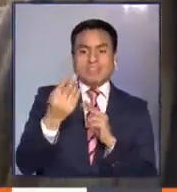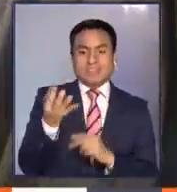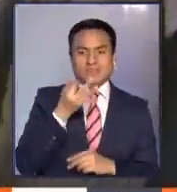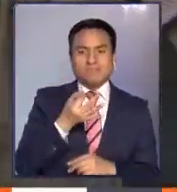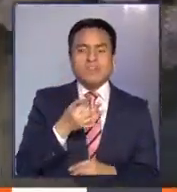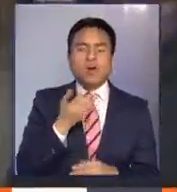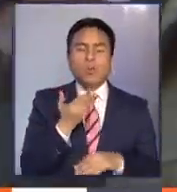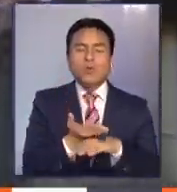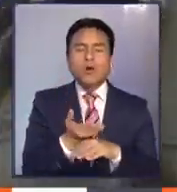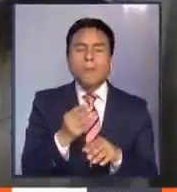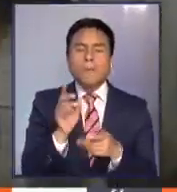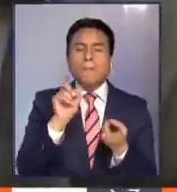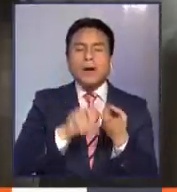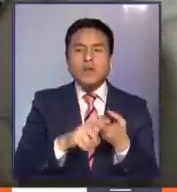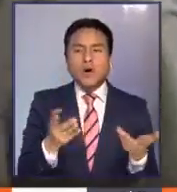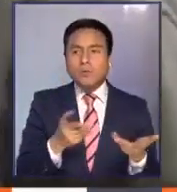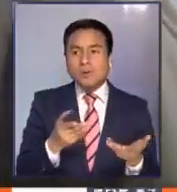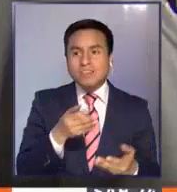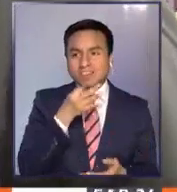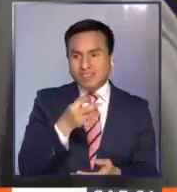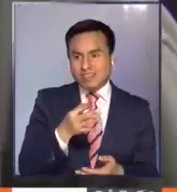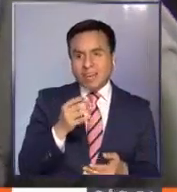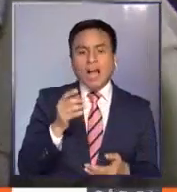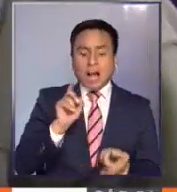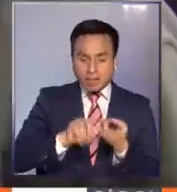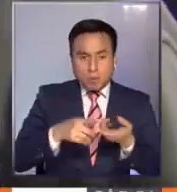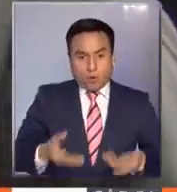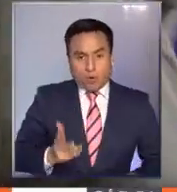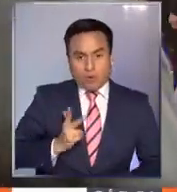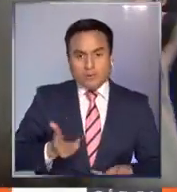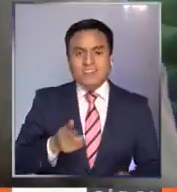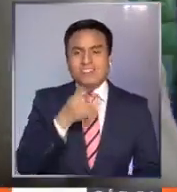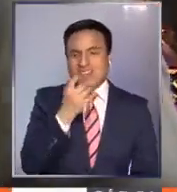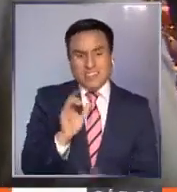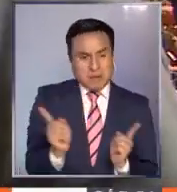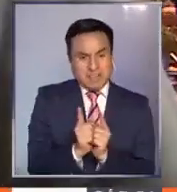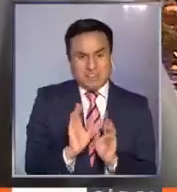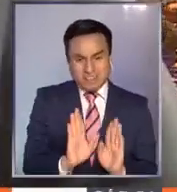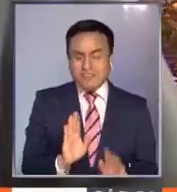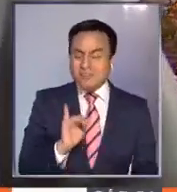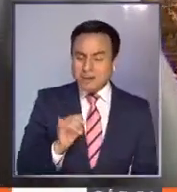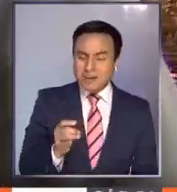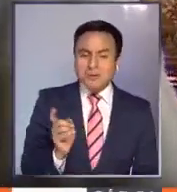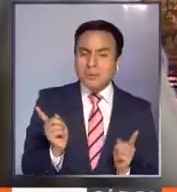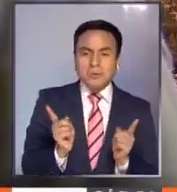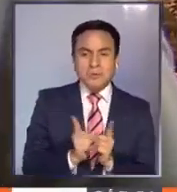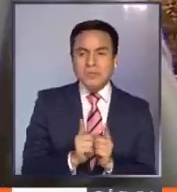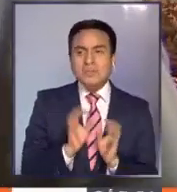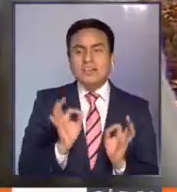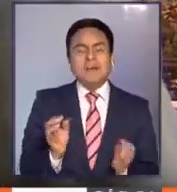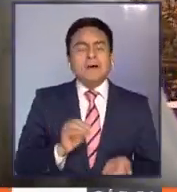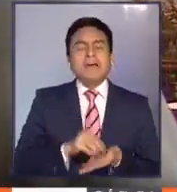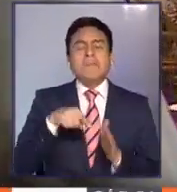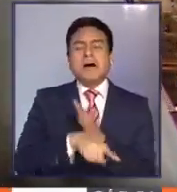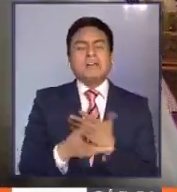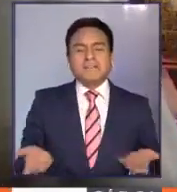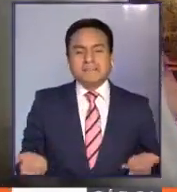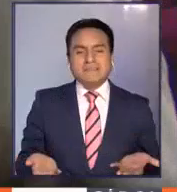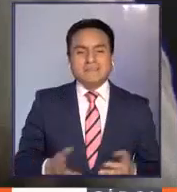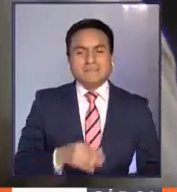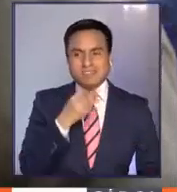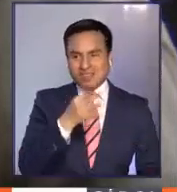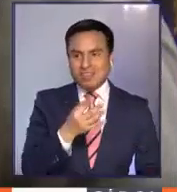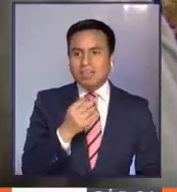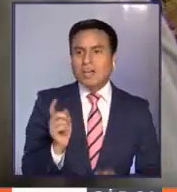¿Cómo le pidió la mano? Ah, yo le dije, casémoslo. Listo. ¿Así, así no? Así, cortito. ¿Para qué más? Y bien